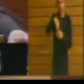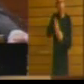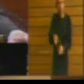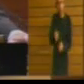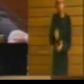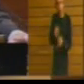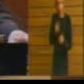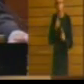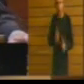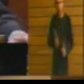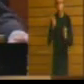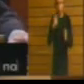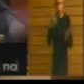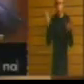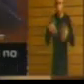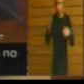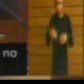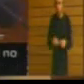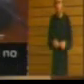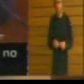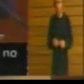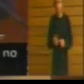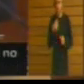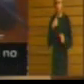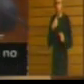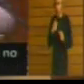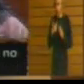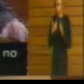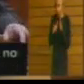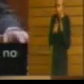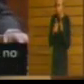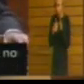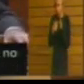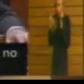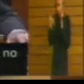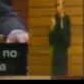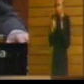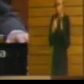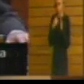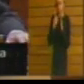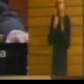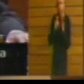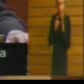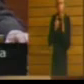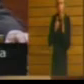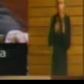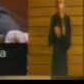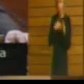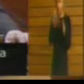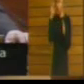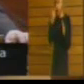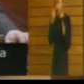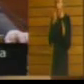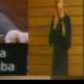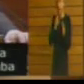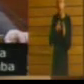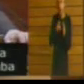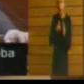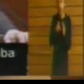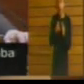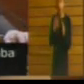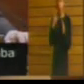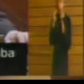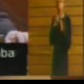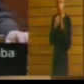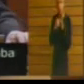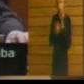contenía información actualizada. Y había un apartado, el primero que uno se encontraba, y decía, ¿te puede interesar? Pues bueno, había